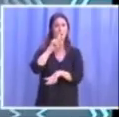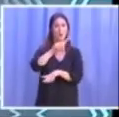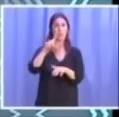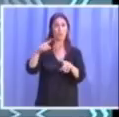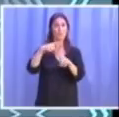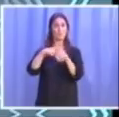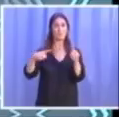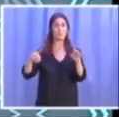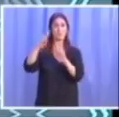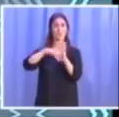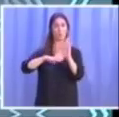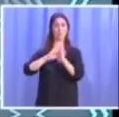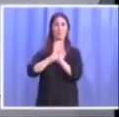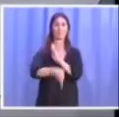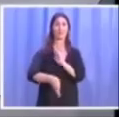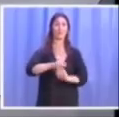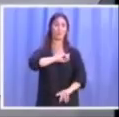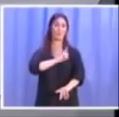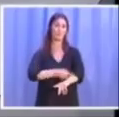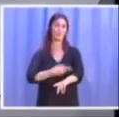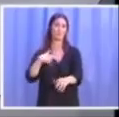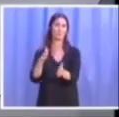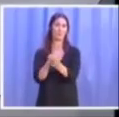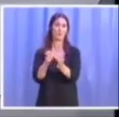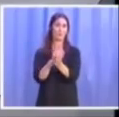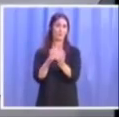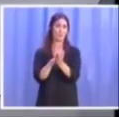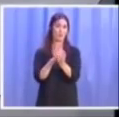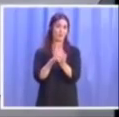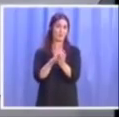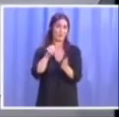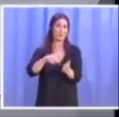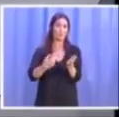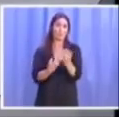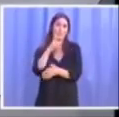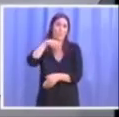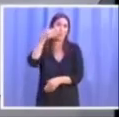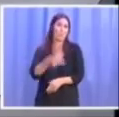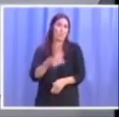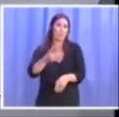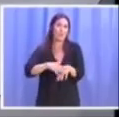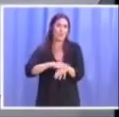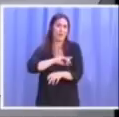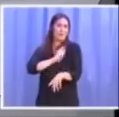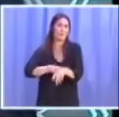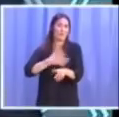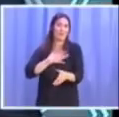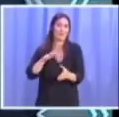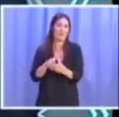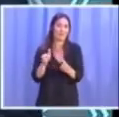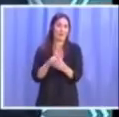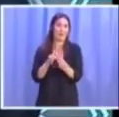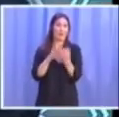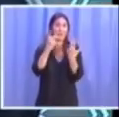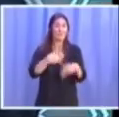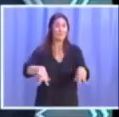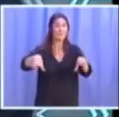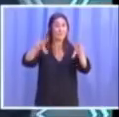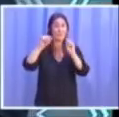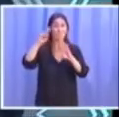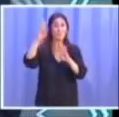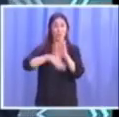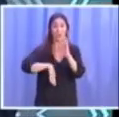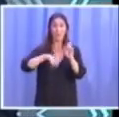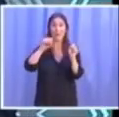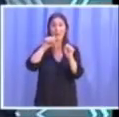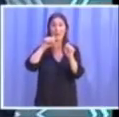comenzará el programa en directo del deporte, que hará nuestro compañero Pedro Lara. Como bien han dicho, hoy es un día muy importante para el deporte en Granada. Una vez que termine el programa